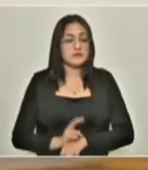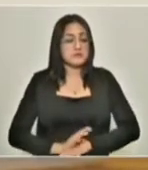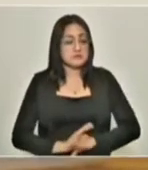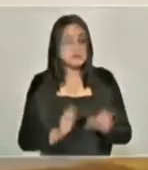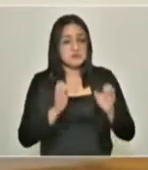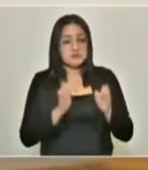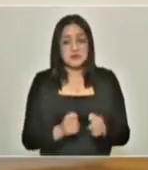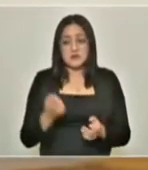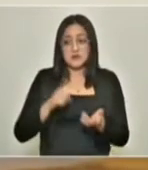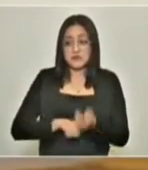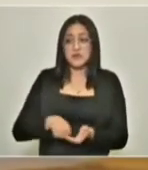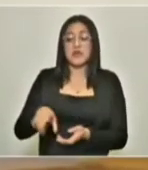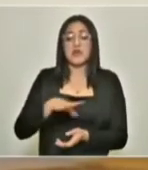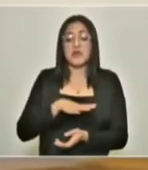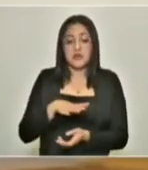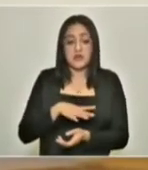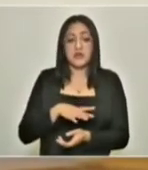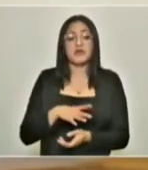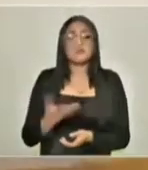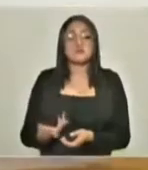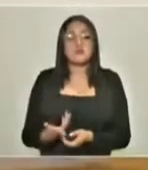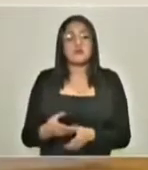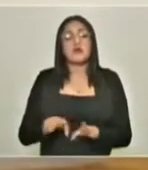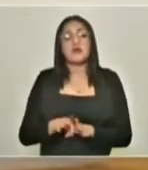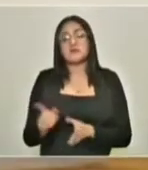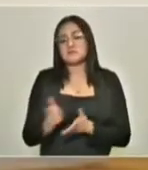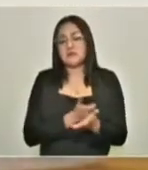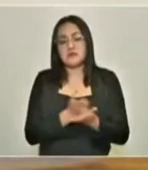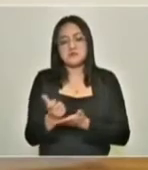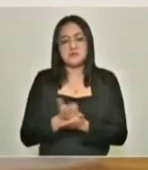ahí pendientes y cobrando